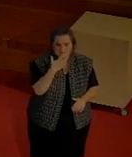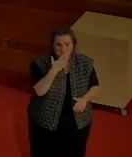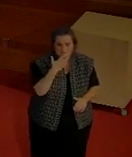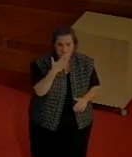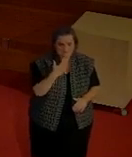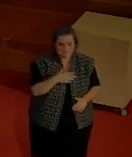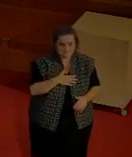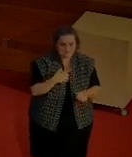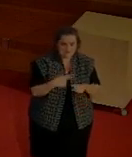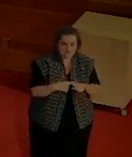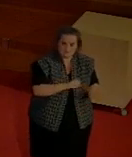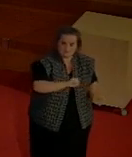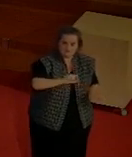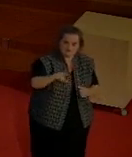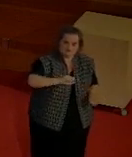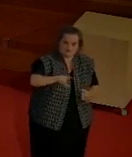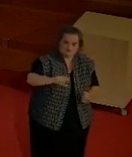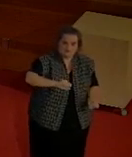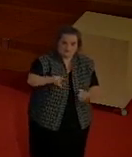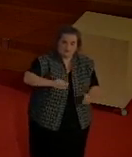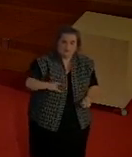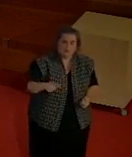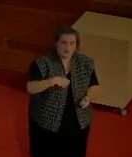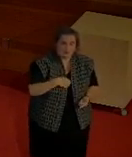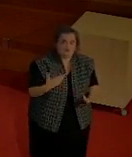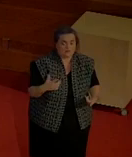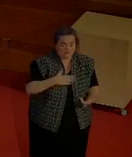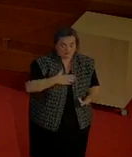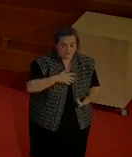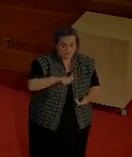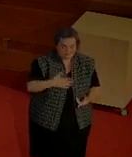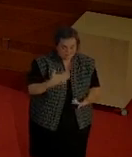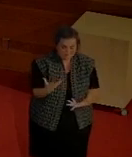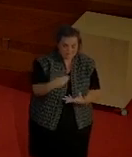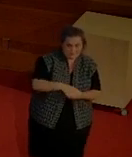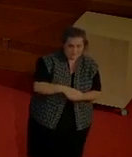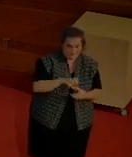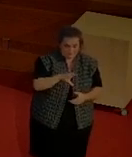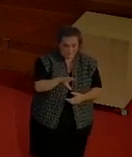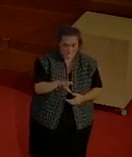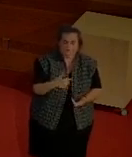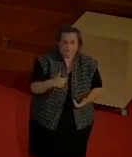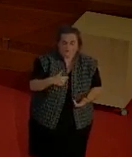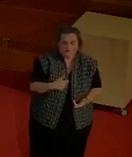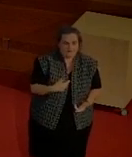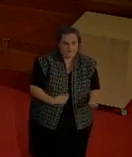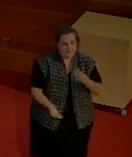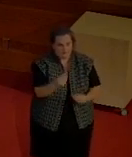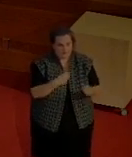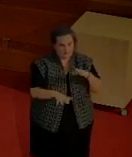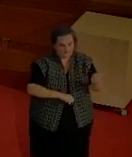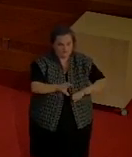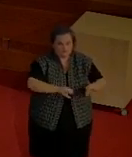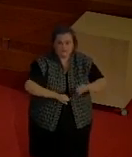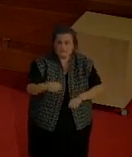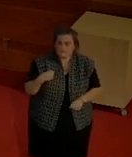exportar lo tengo que hacer a base de consumo interno es decir que mi gente consuma lo que estoy fabricando Pero si resulta